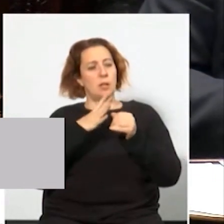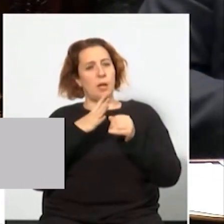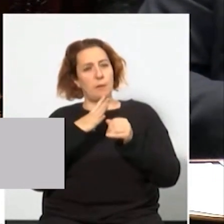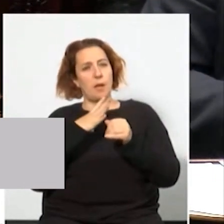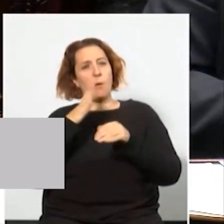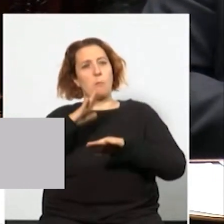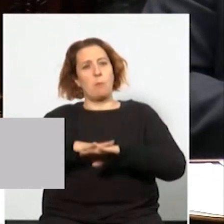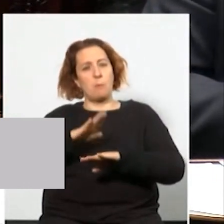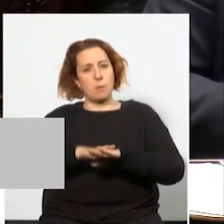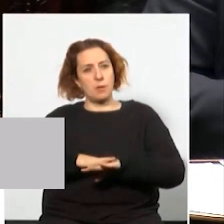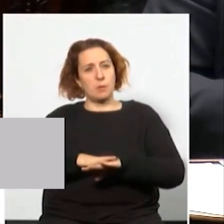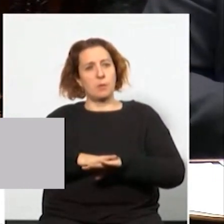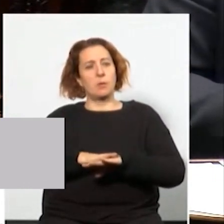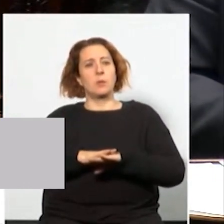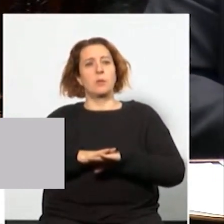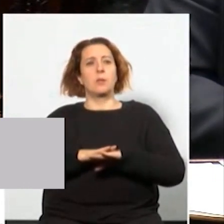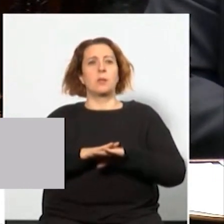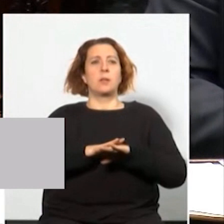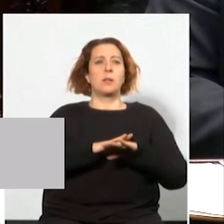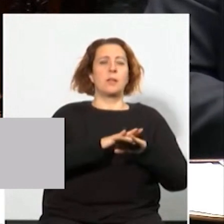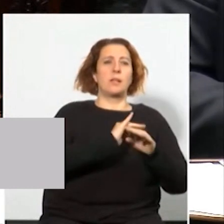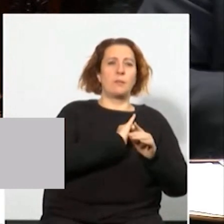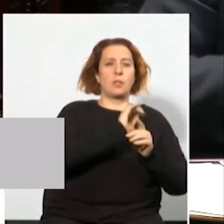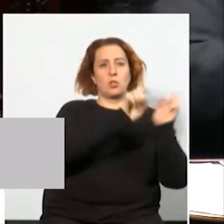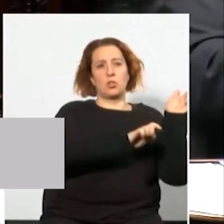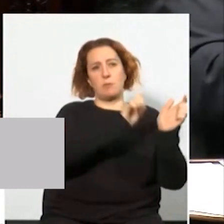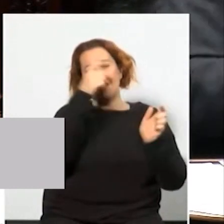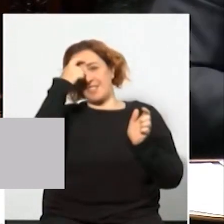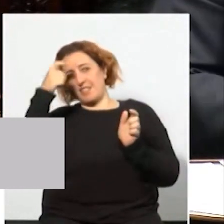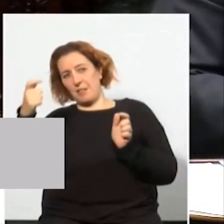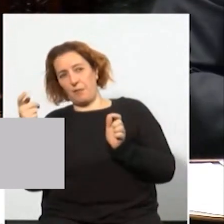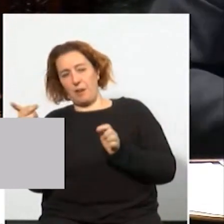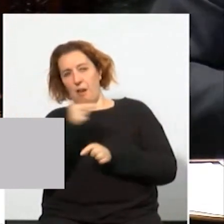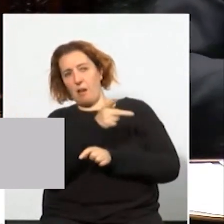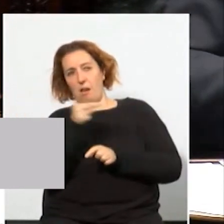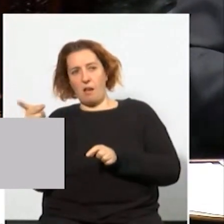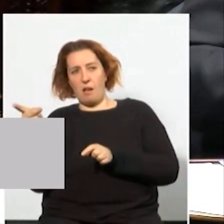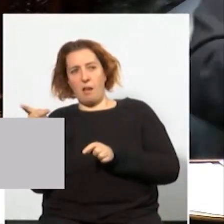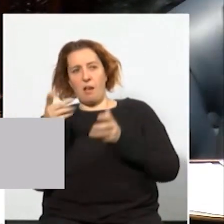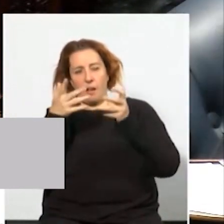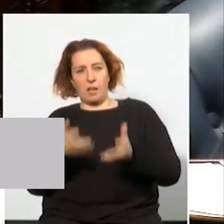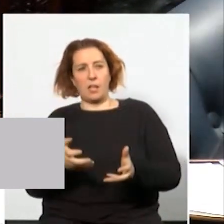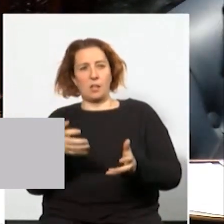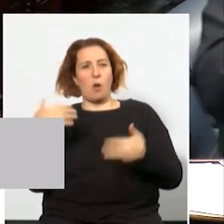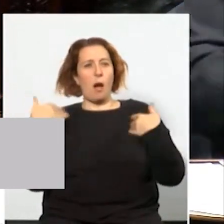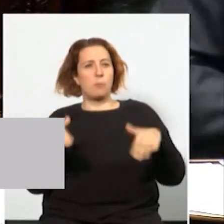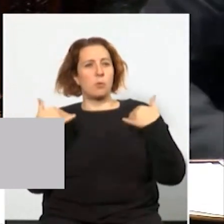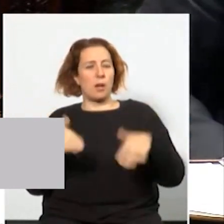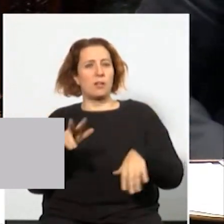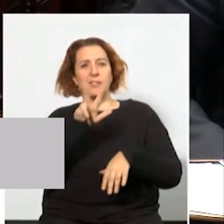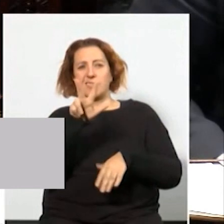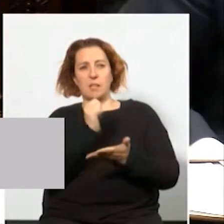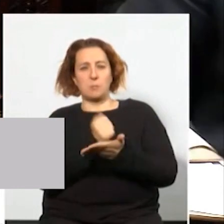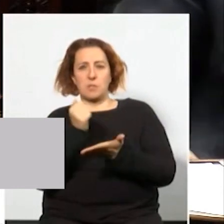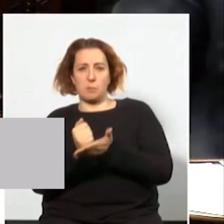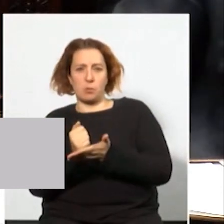habido una instancia entre Identificación Civil y Científica procurando apurar tres